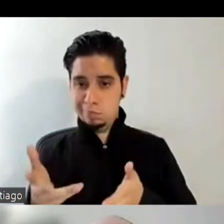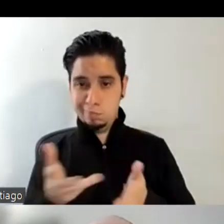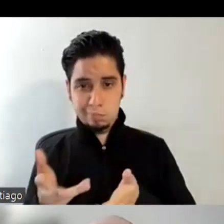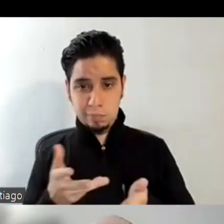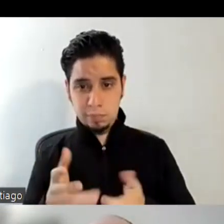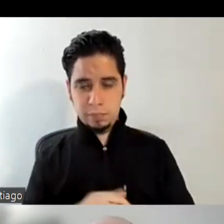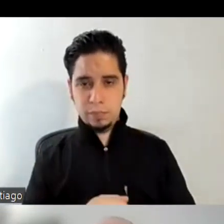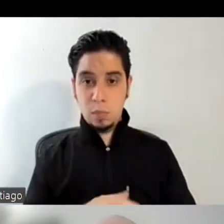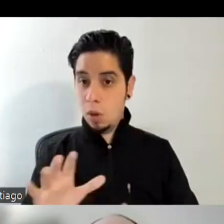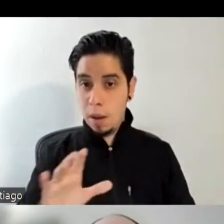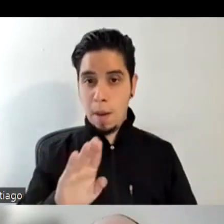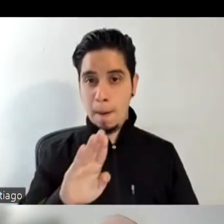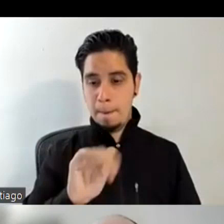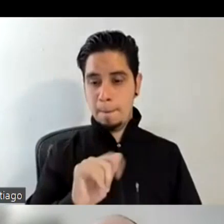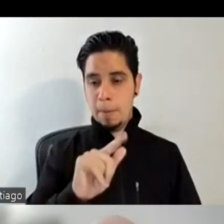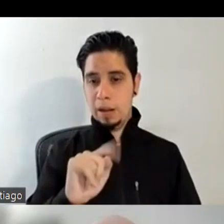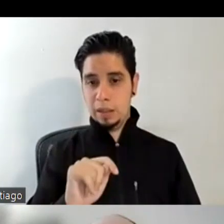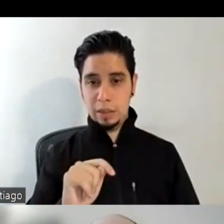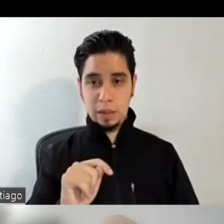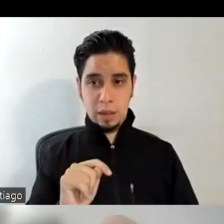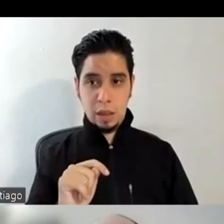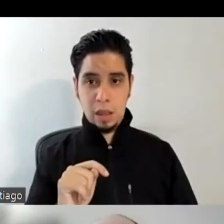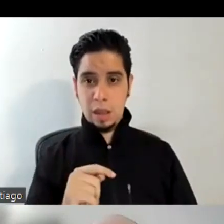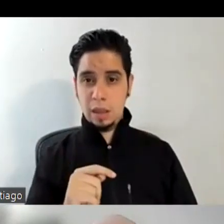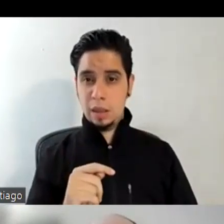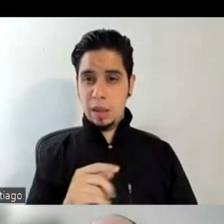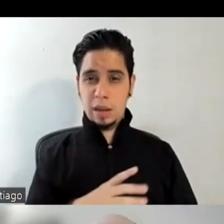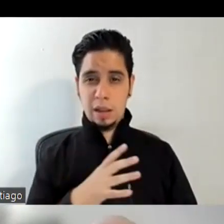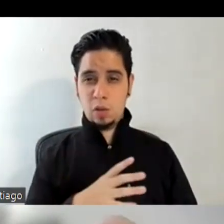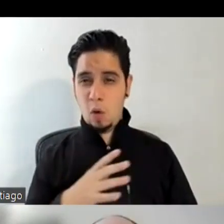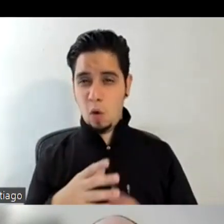ballet clásico, por lo menos, no es un arte flexible. No es un arte que admite